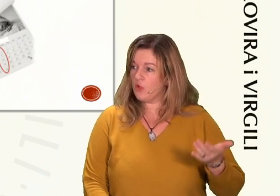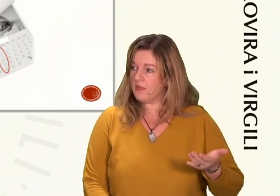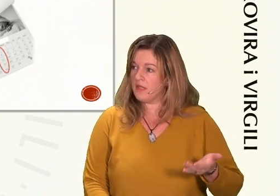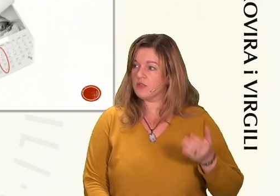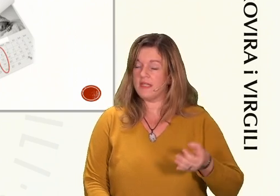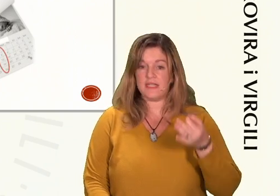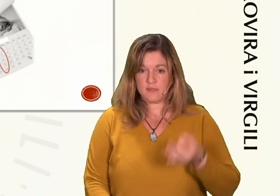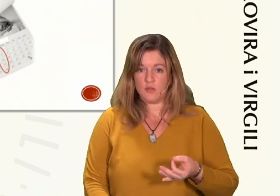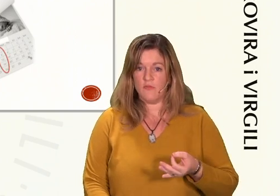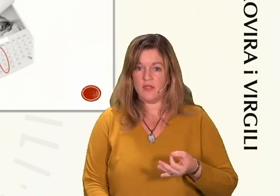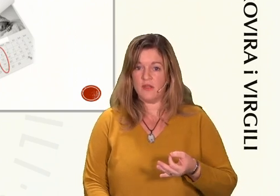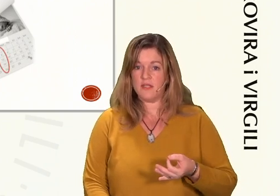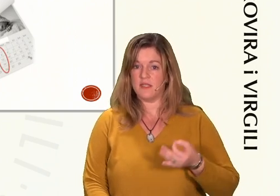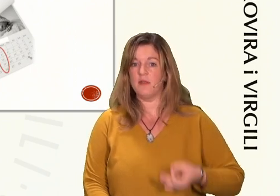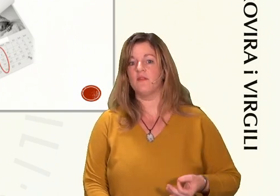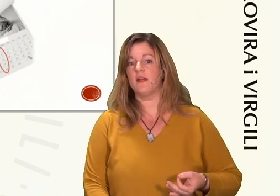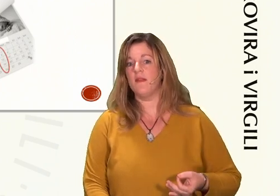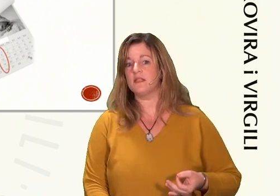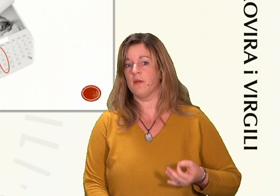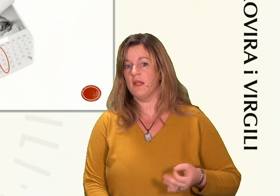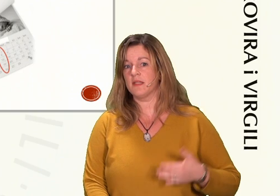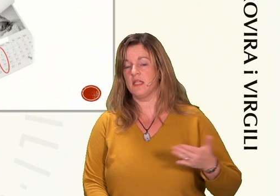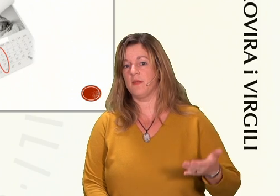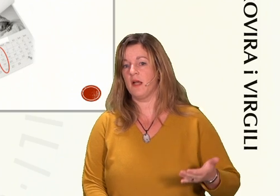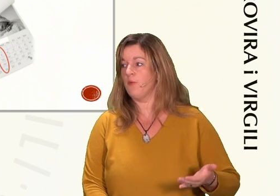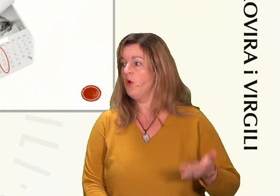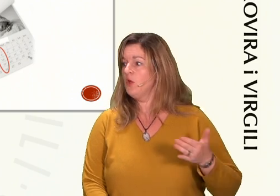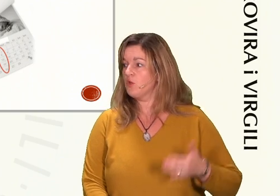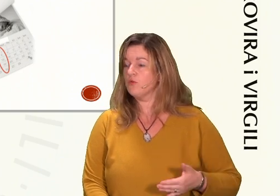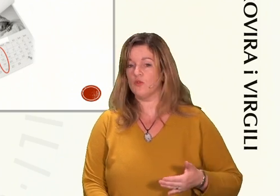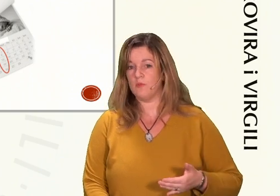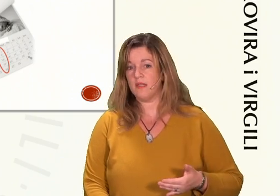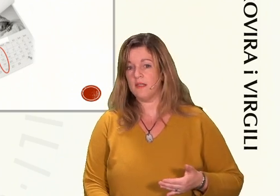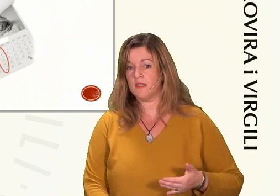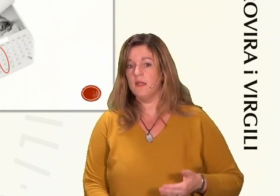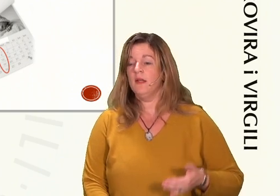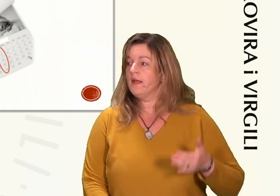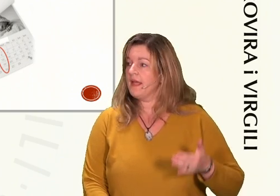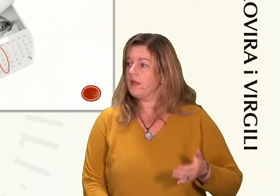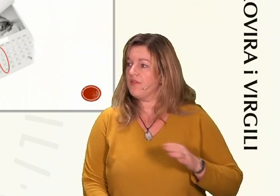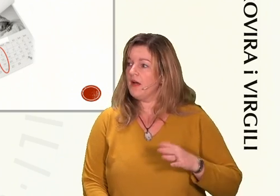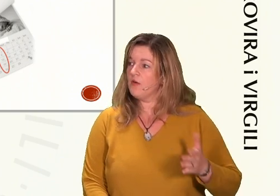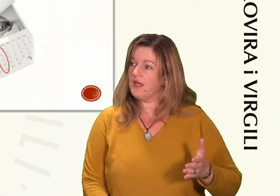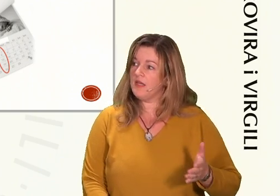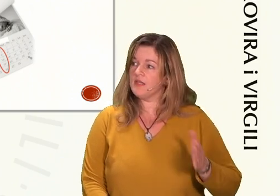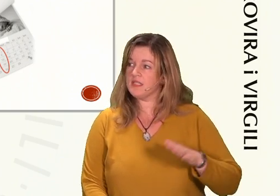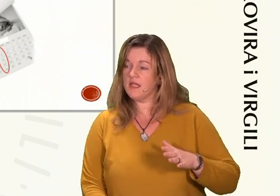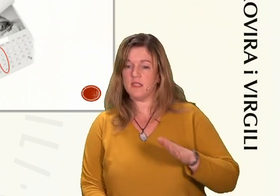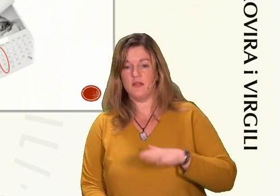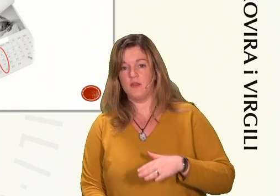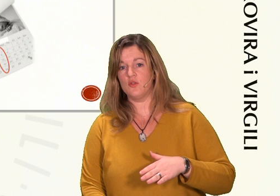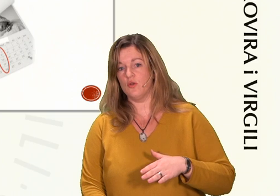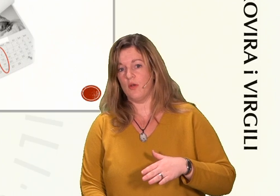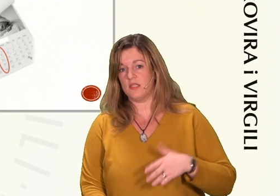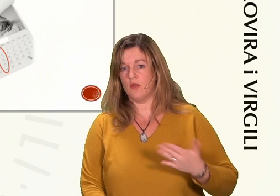Además, también comentaros que esas videoconferencias están planificadas de manera que se lleven a cabo todos los martes en la franja horaria de 6